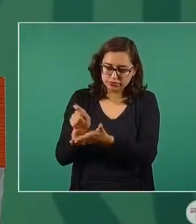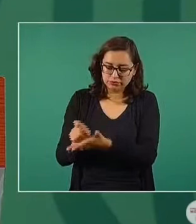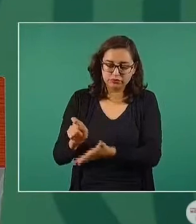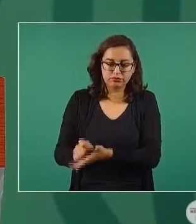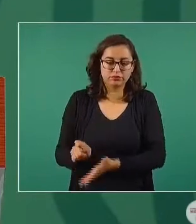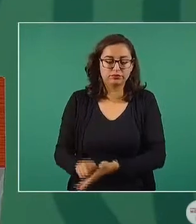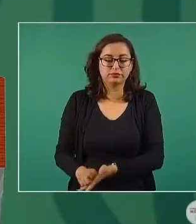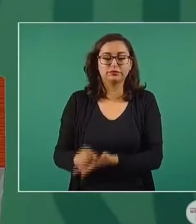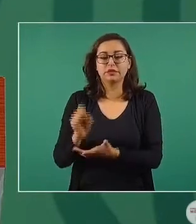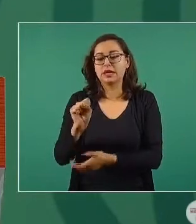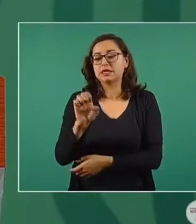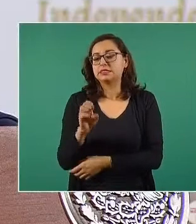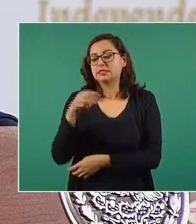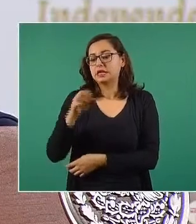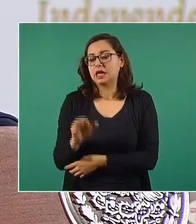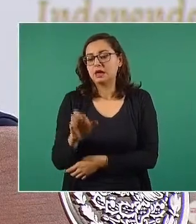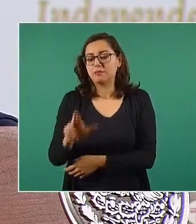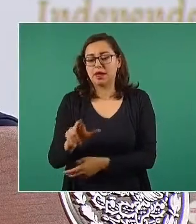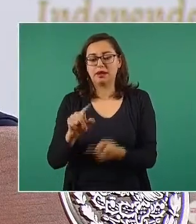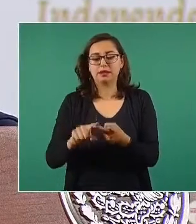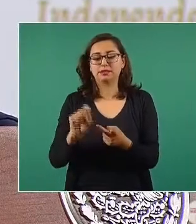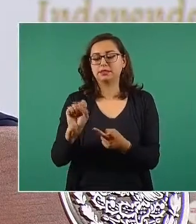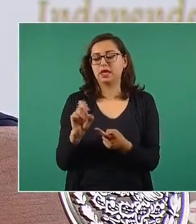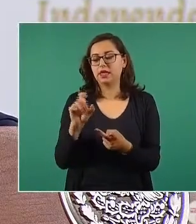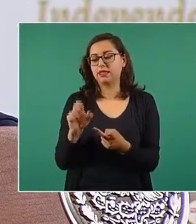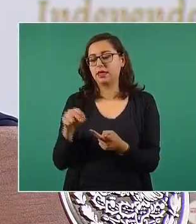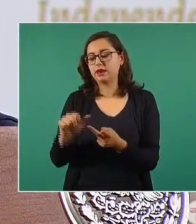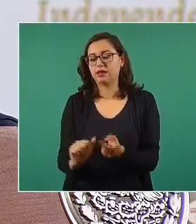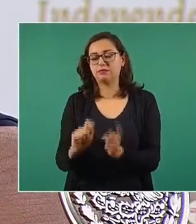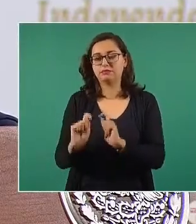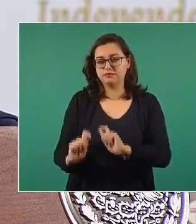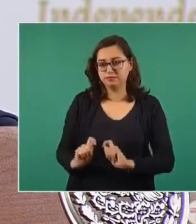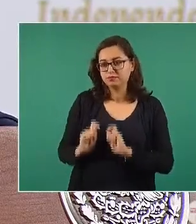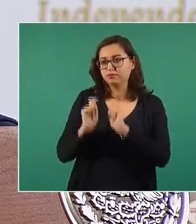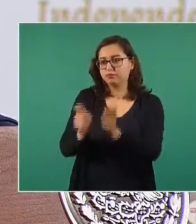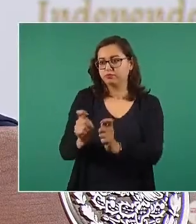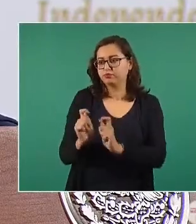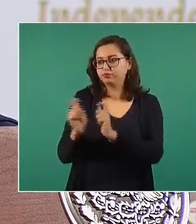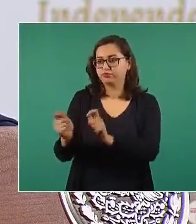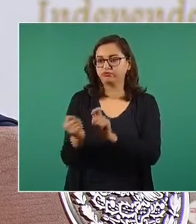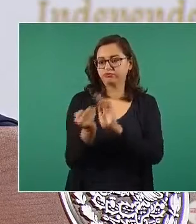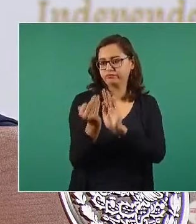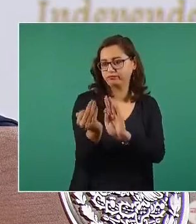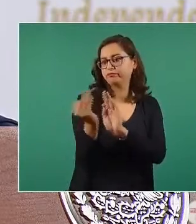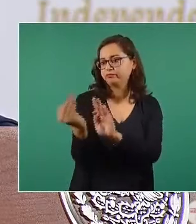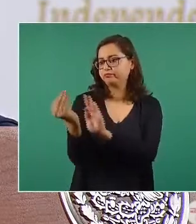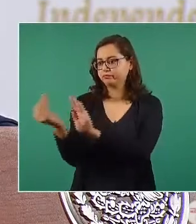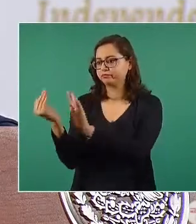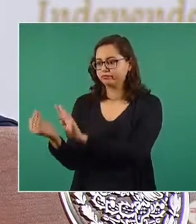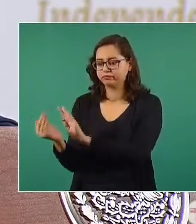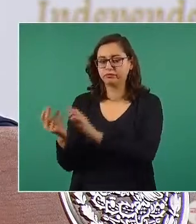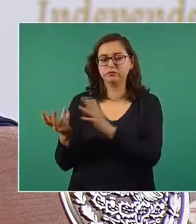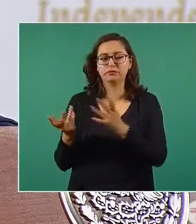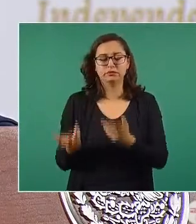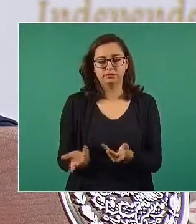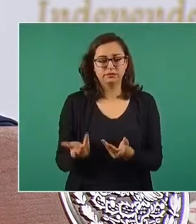la Secretaría de Marina y la Secretaría de la Defensa, de manera directa, sin